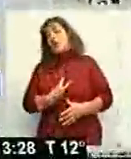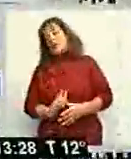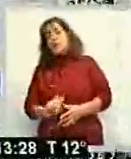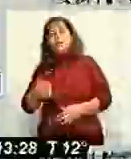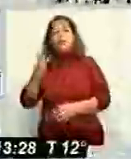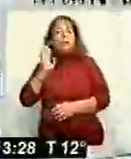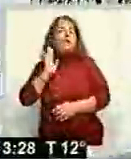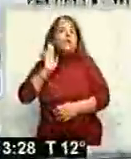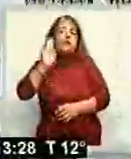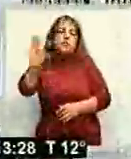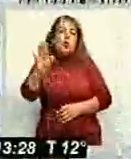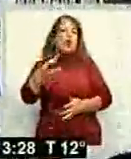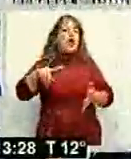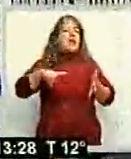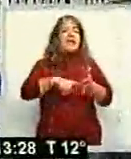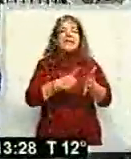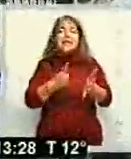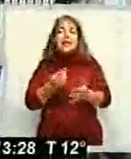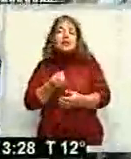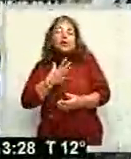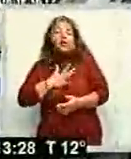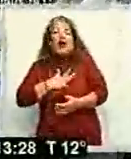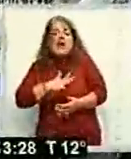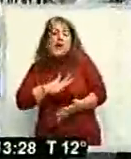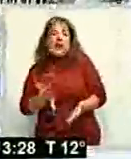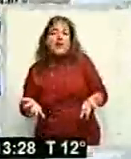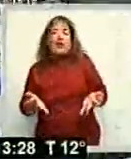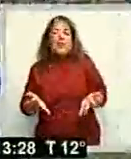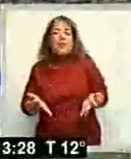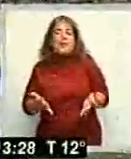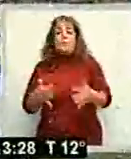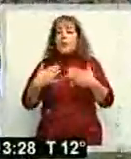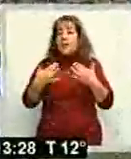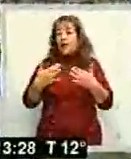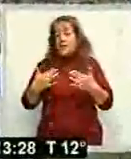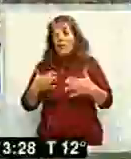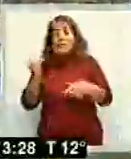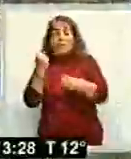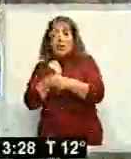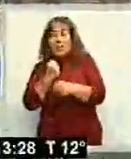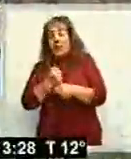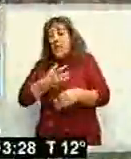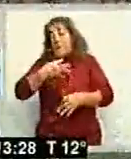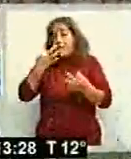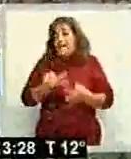futuro, no muy cercano, pero un futuro al fin, que se pueda descongestionar